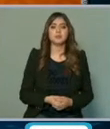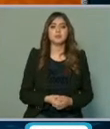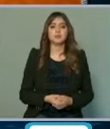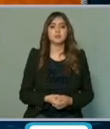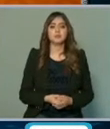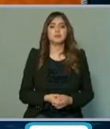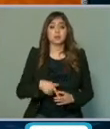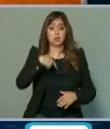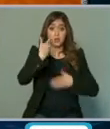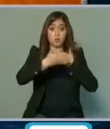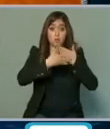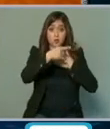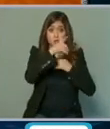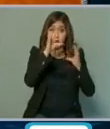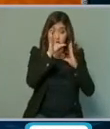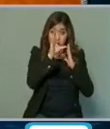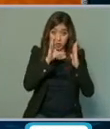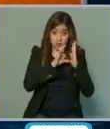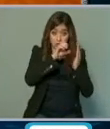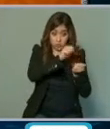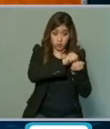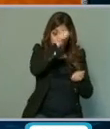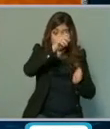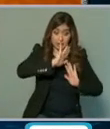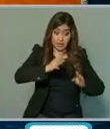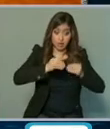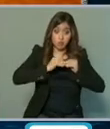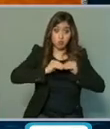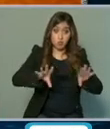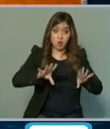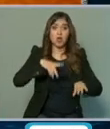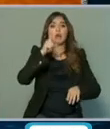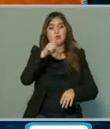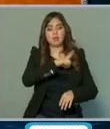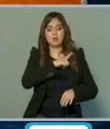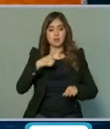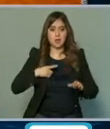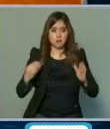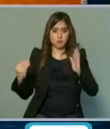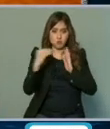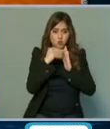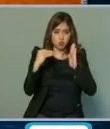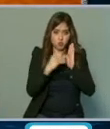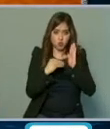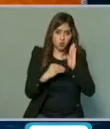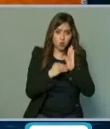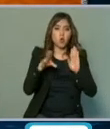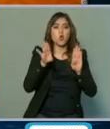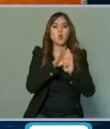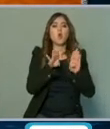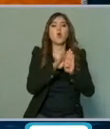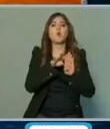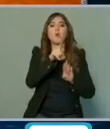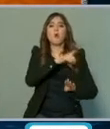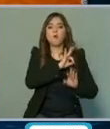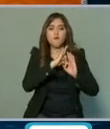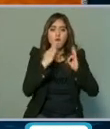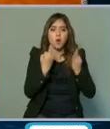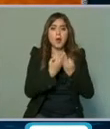que la Constitución entre en vigencia, se van a tener que implementar una serie de medidas que favorezcan